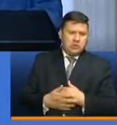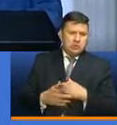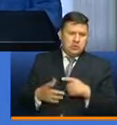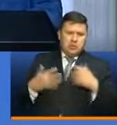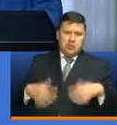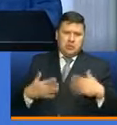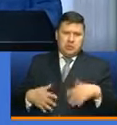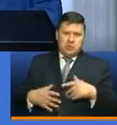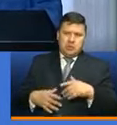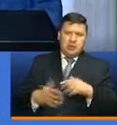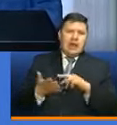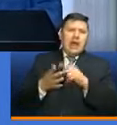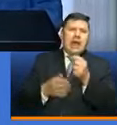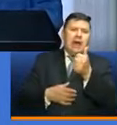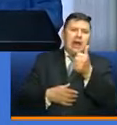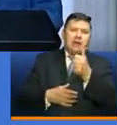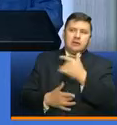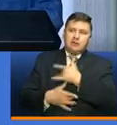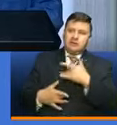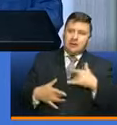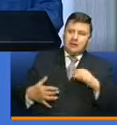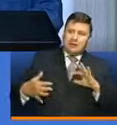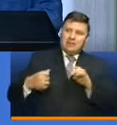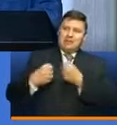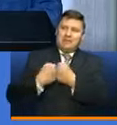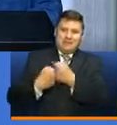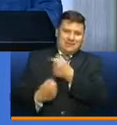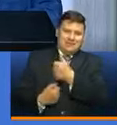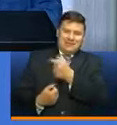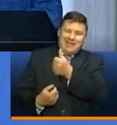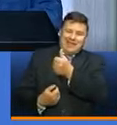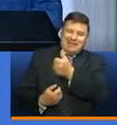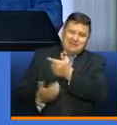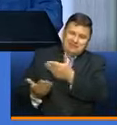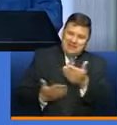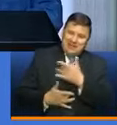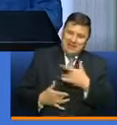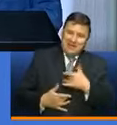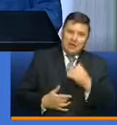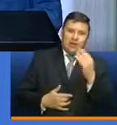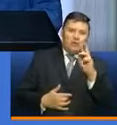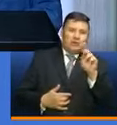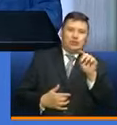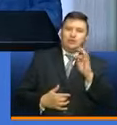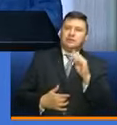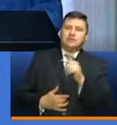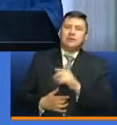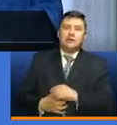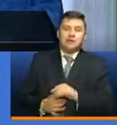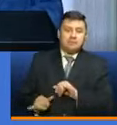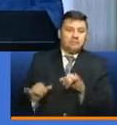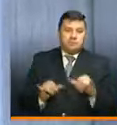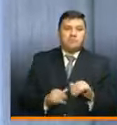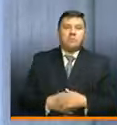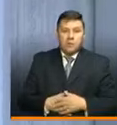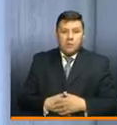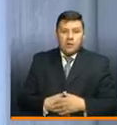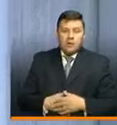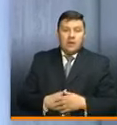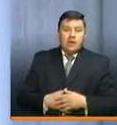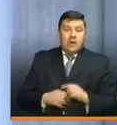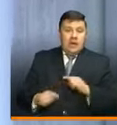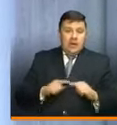ya te consideramos prácticamente el sector salud. Bienvenido al sector salud, Bruce. También igualmente a la Escuela